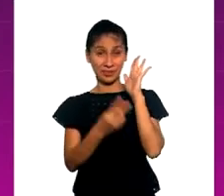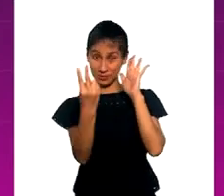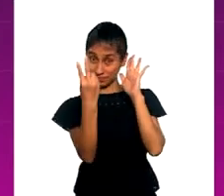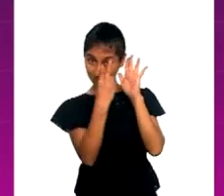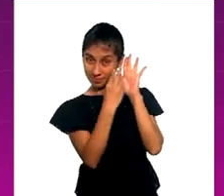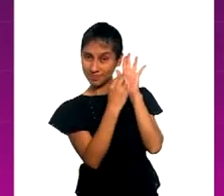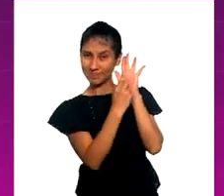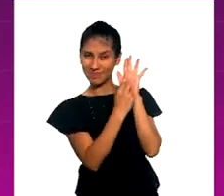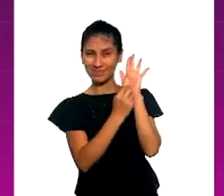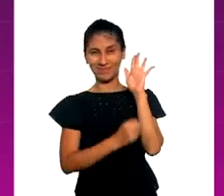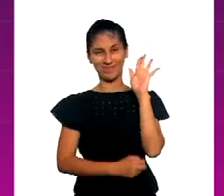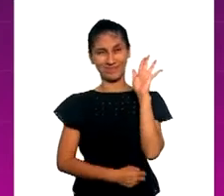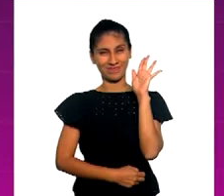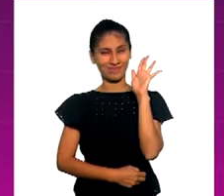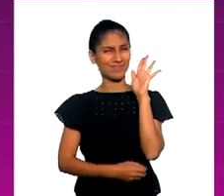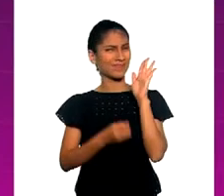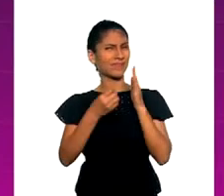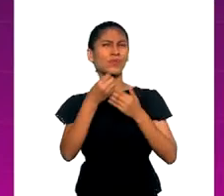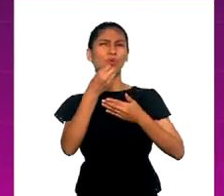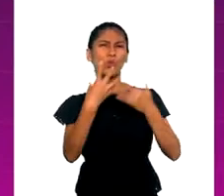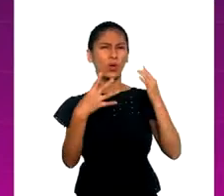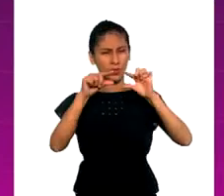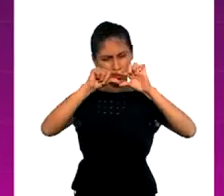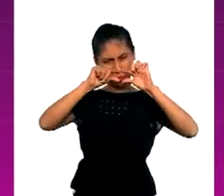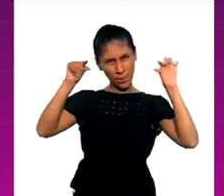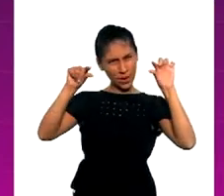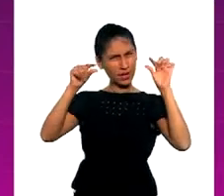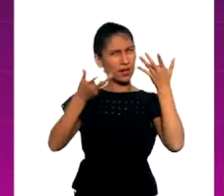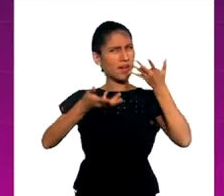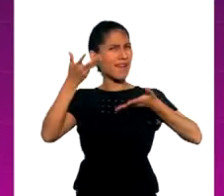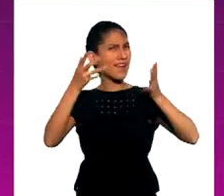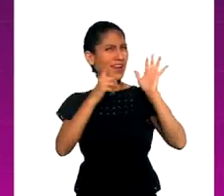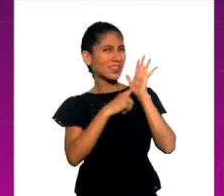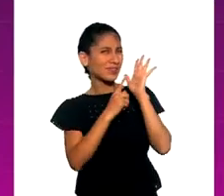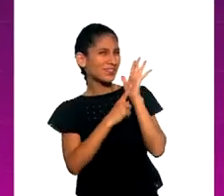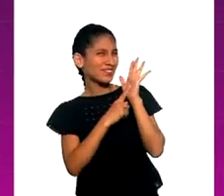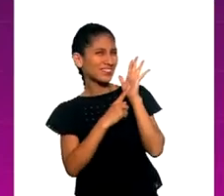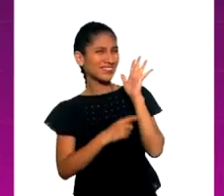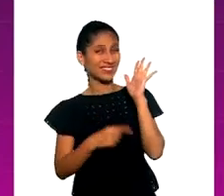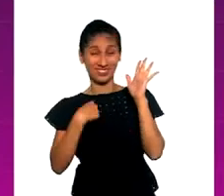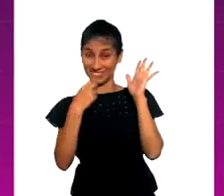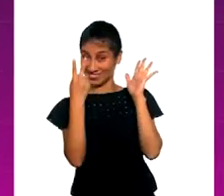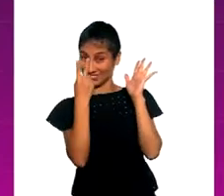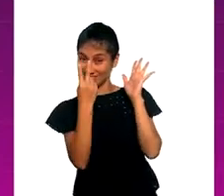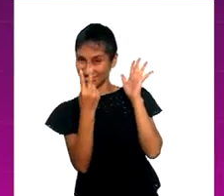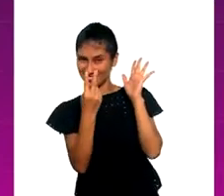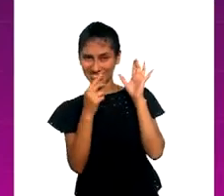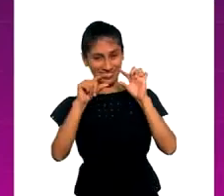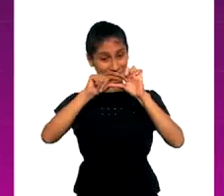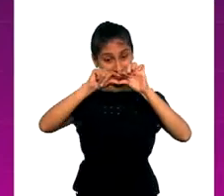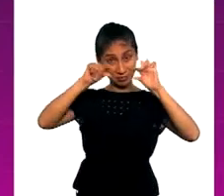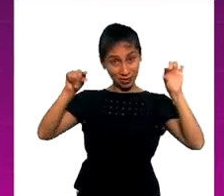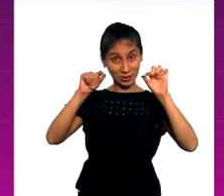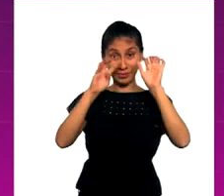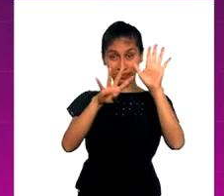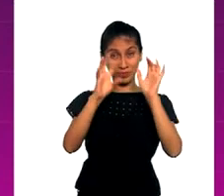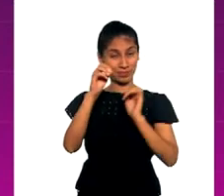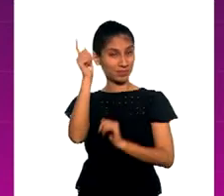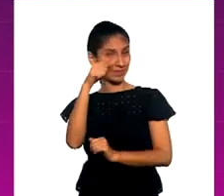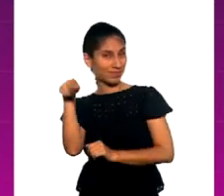observen cuánto marca el transportador yo veo que marcando venta